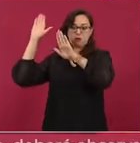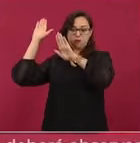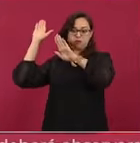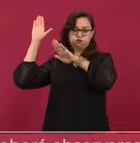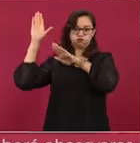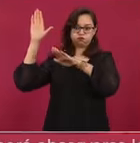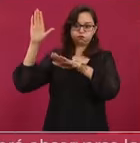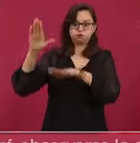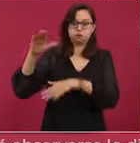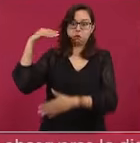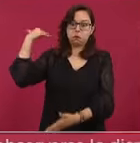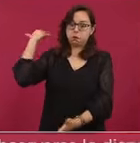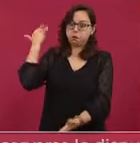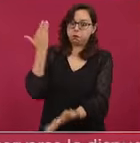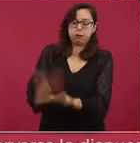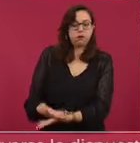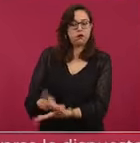Y entonces